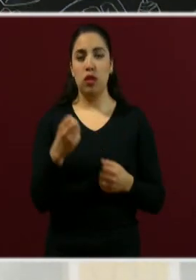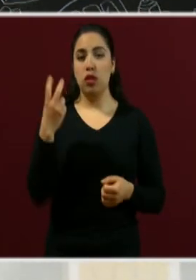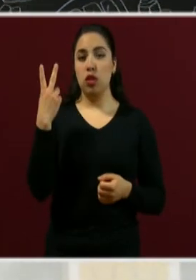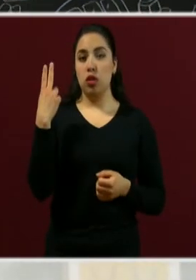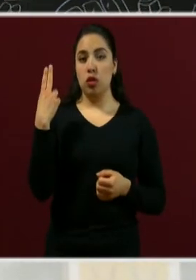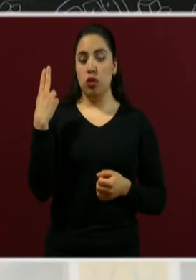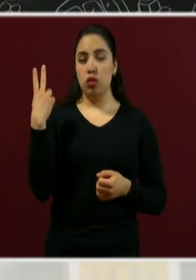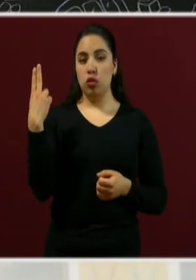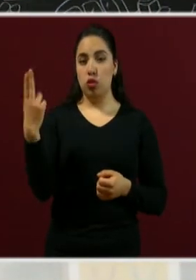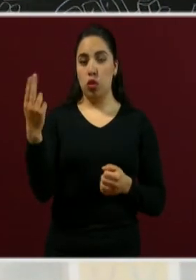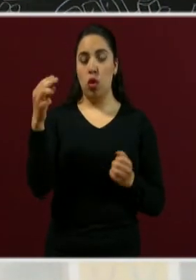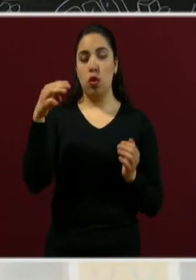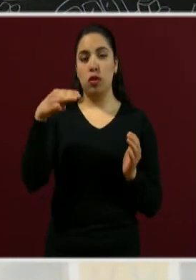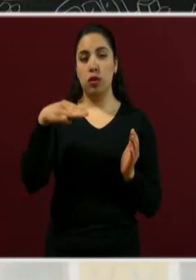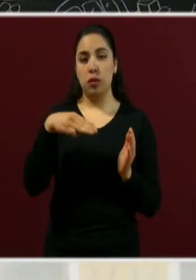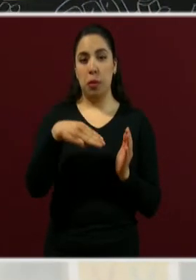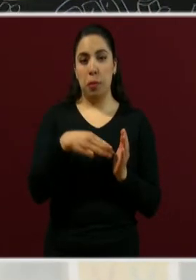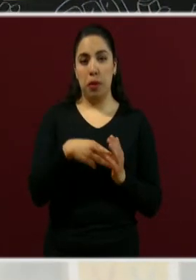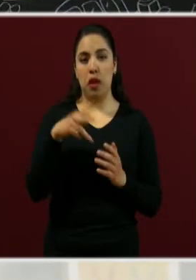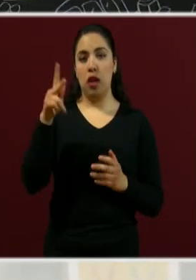2.000 kilómetros por hora.